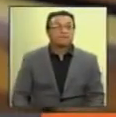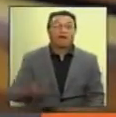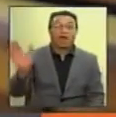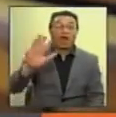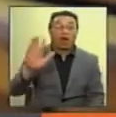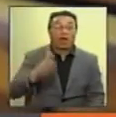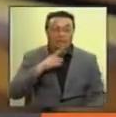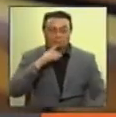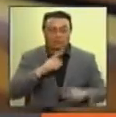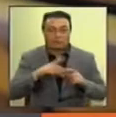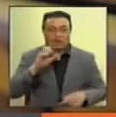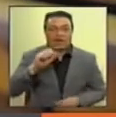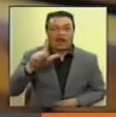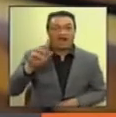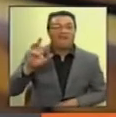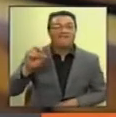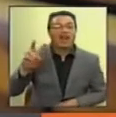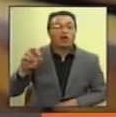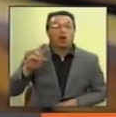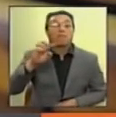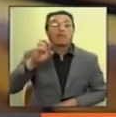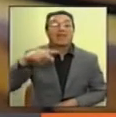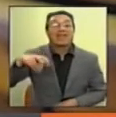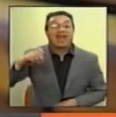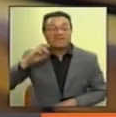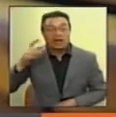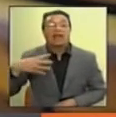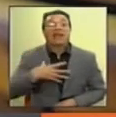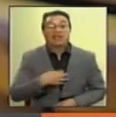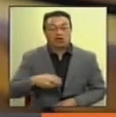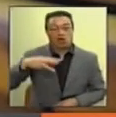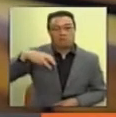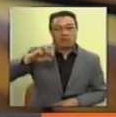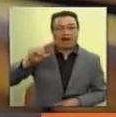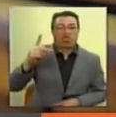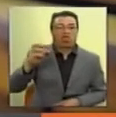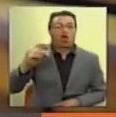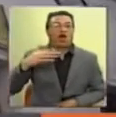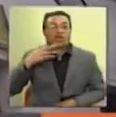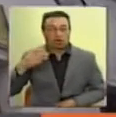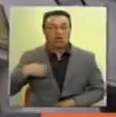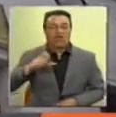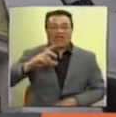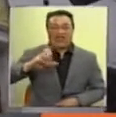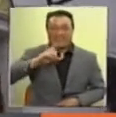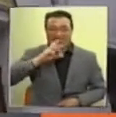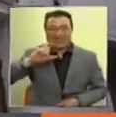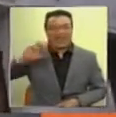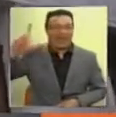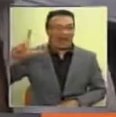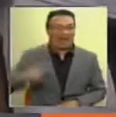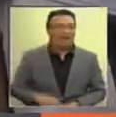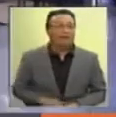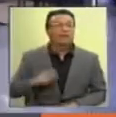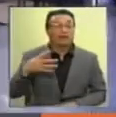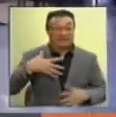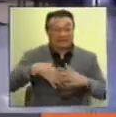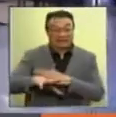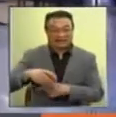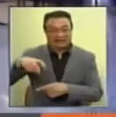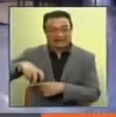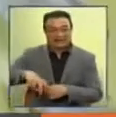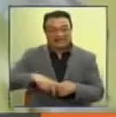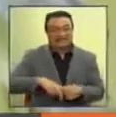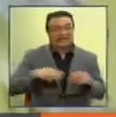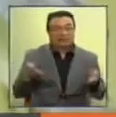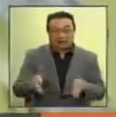Hola, mi nombre es Álvaro Peñafiel, hijo de Mardoqueo, actual gerente general de la fuente Mardoqueo. Partió con 15 sillas en